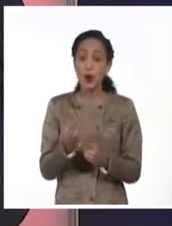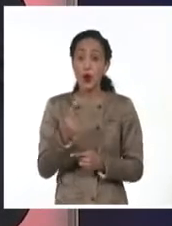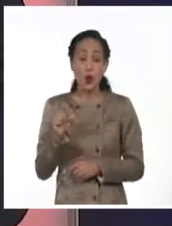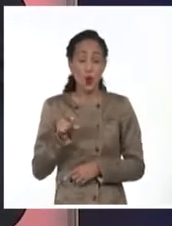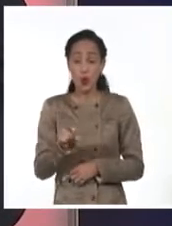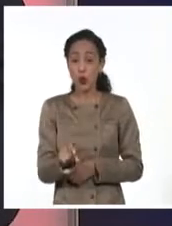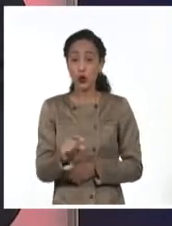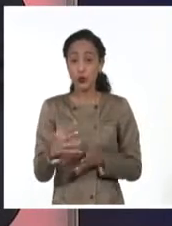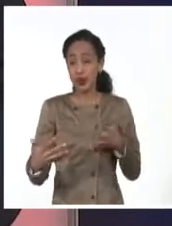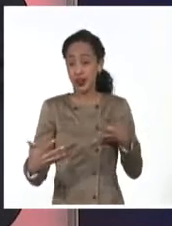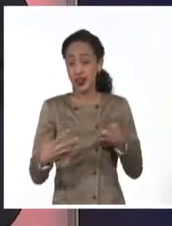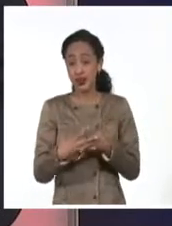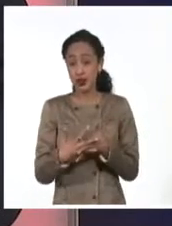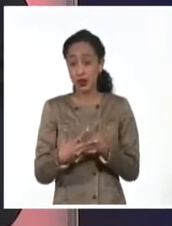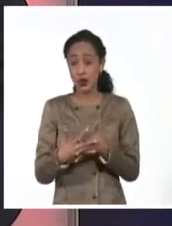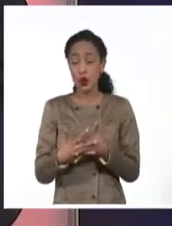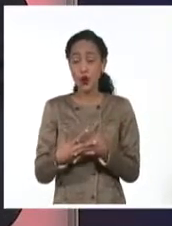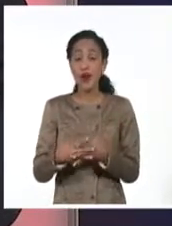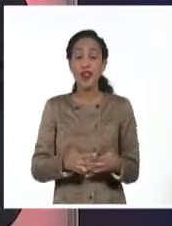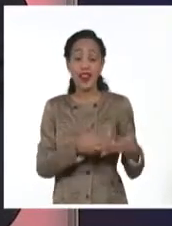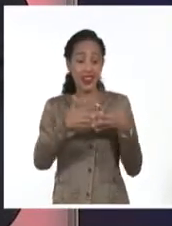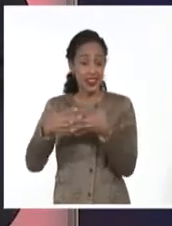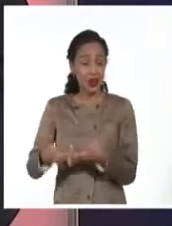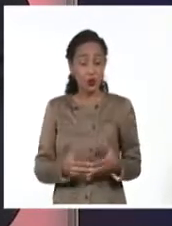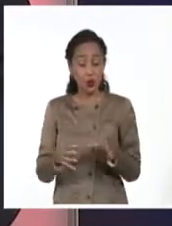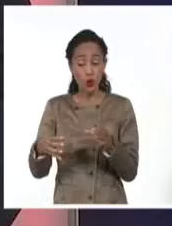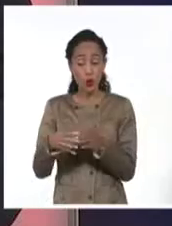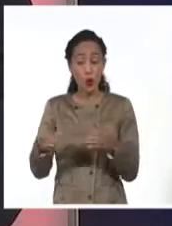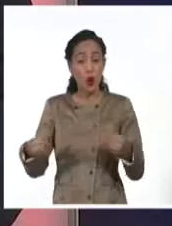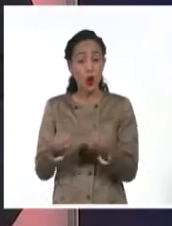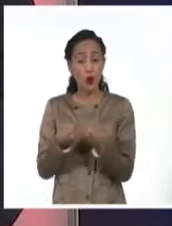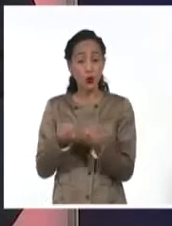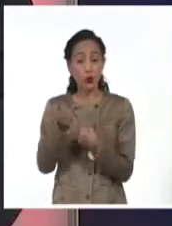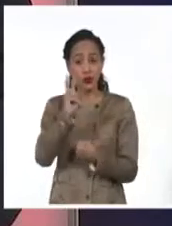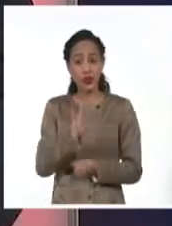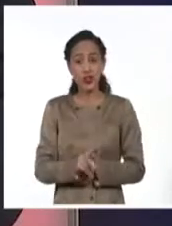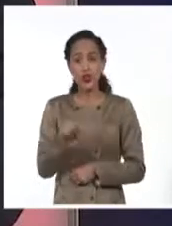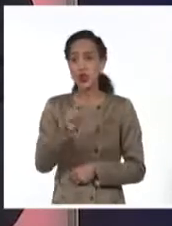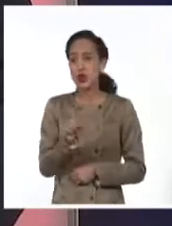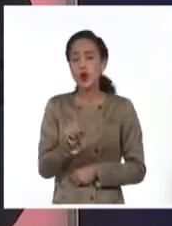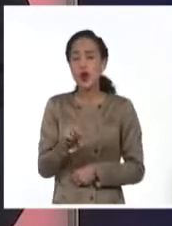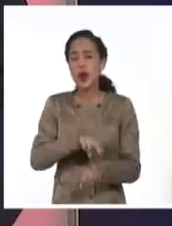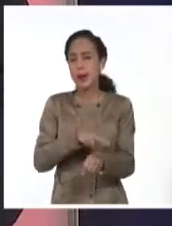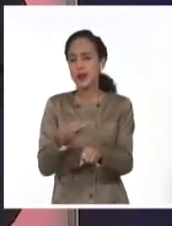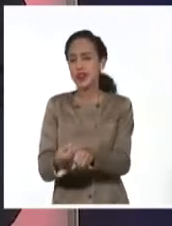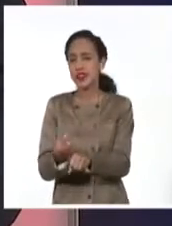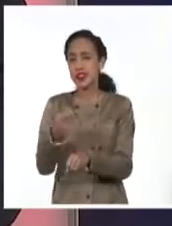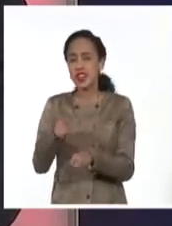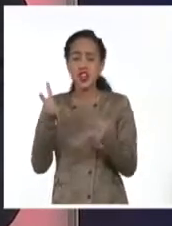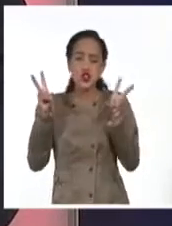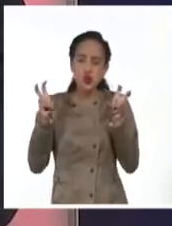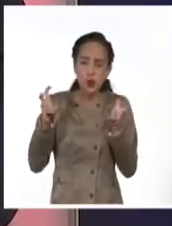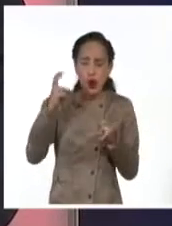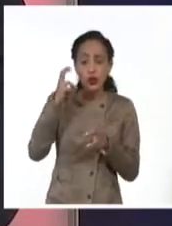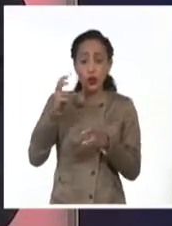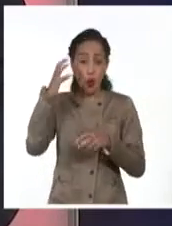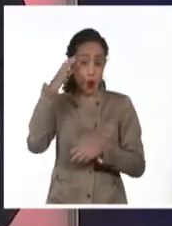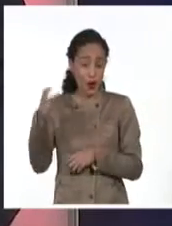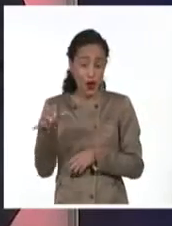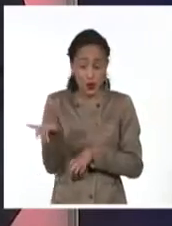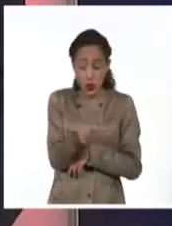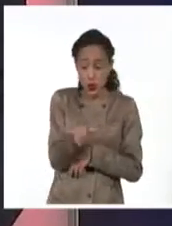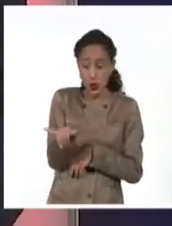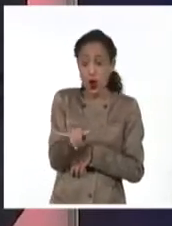Unidos con la oposición venezolana ya no ha sido con representantes de ese decorativo y supuesto gobierno paralelo, sino con